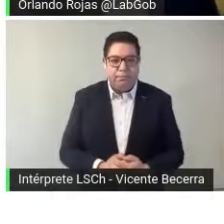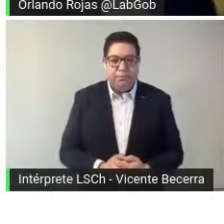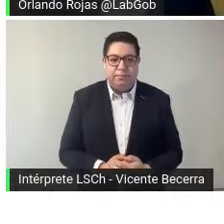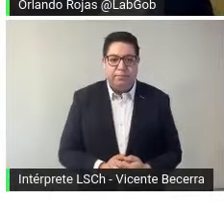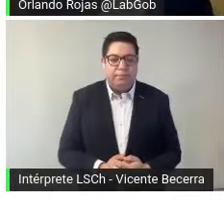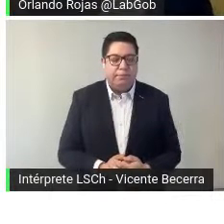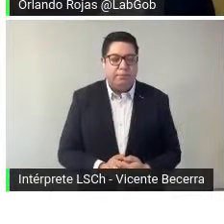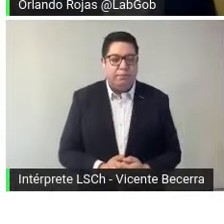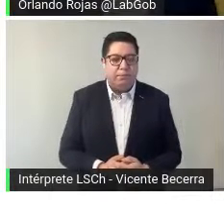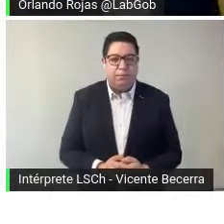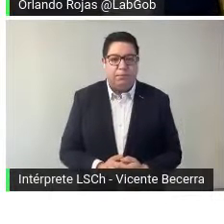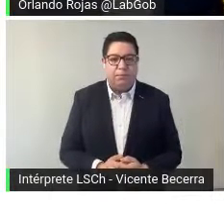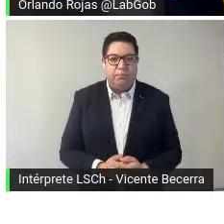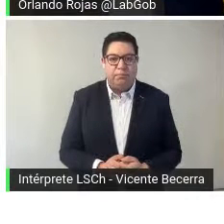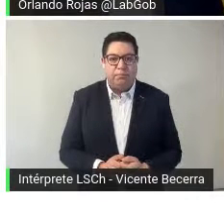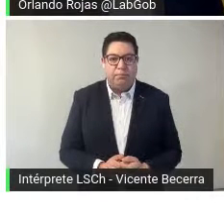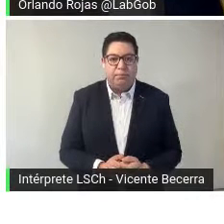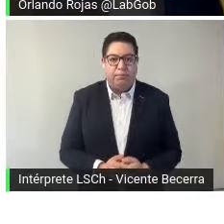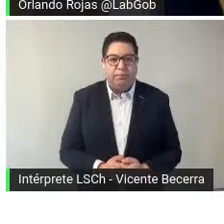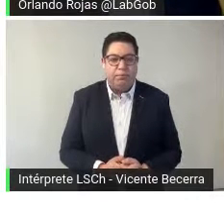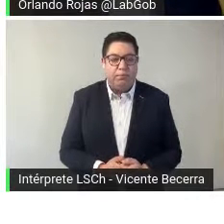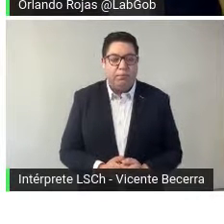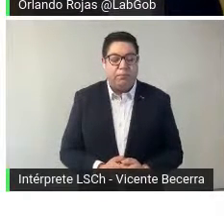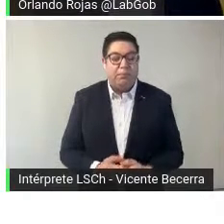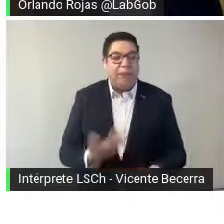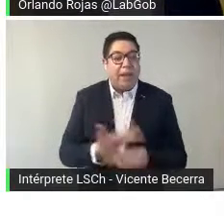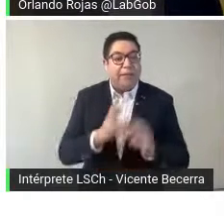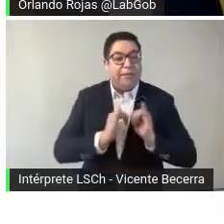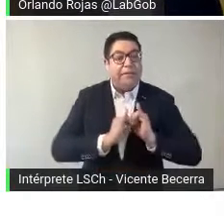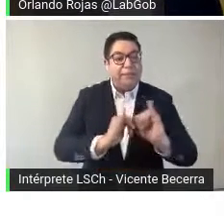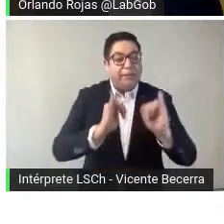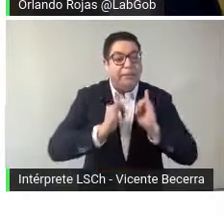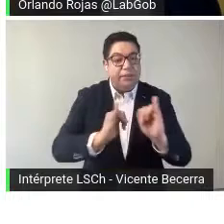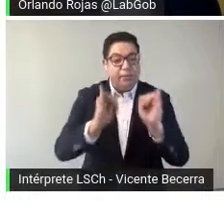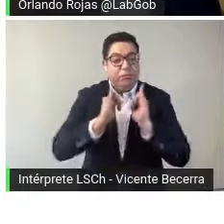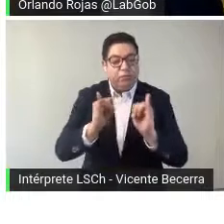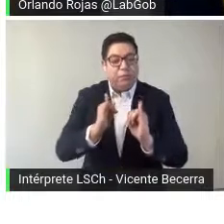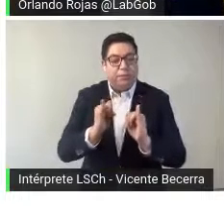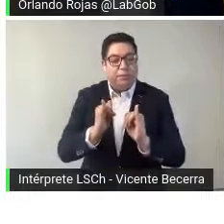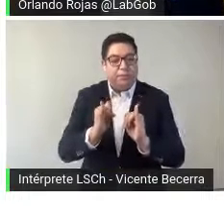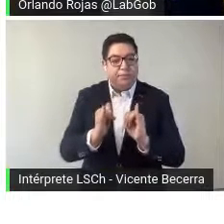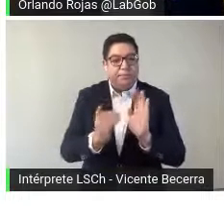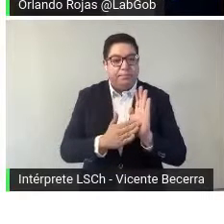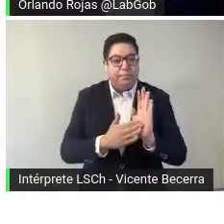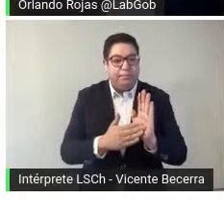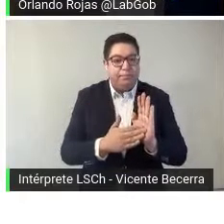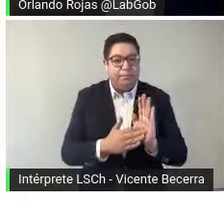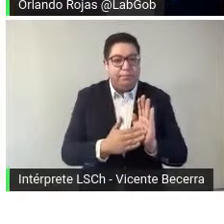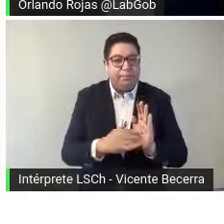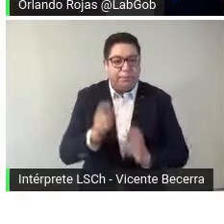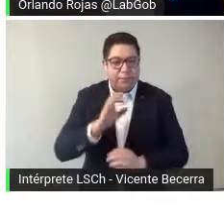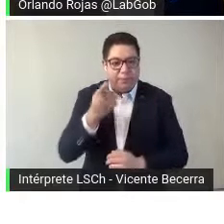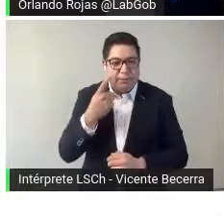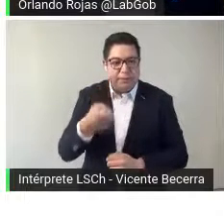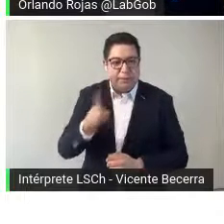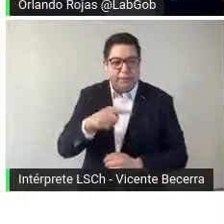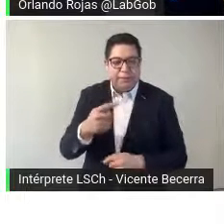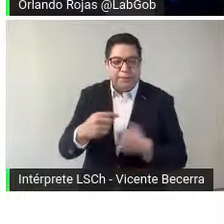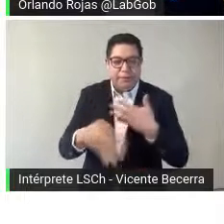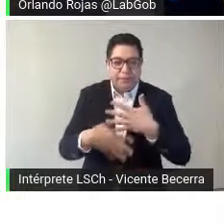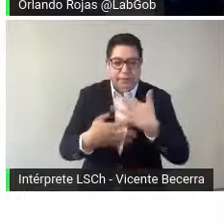Bueno, tenemos bastante información respecto de... A ver, bueno, déjame actualizar aquí si nos están llegando